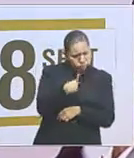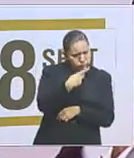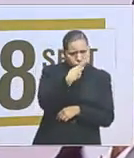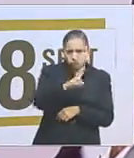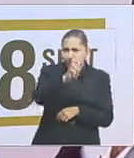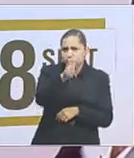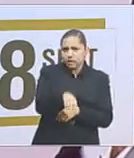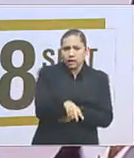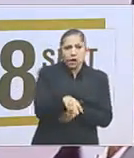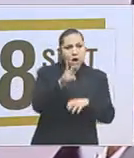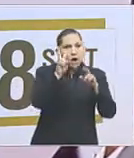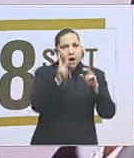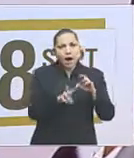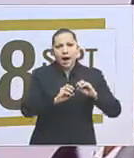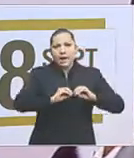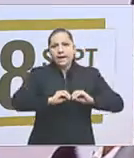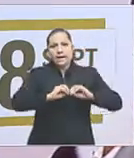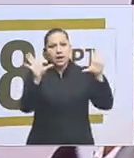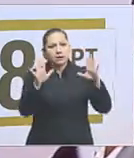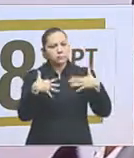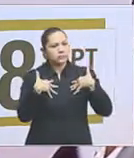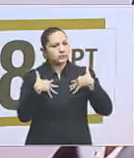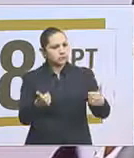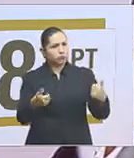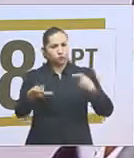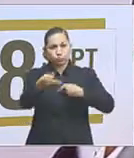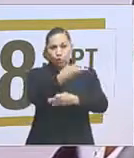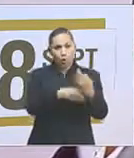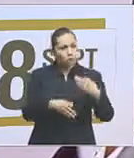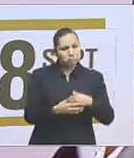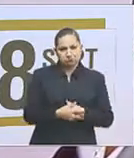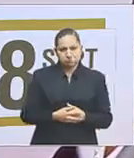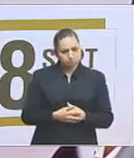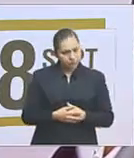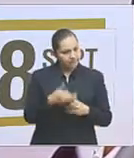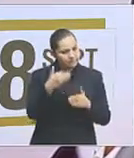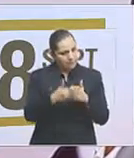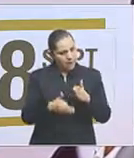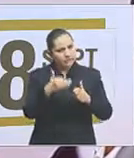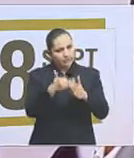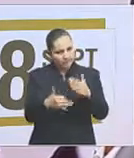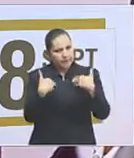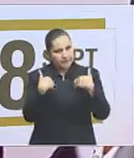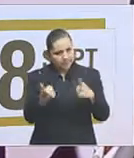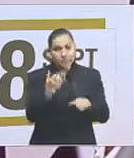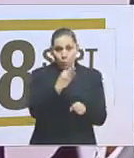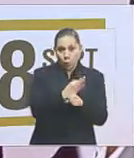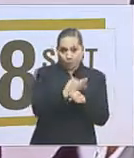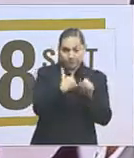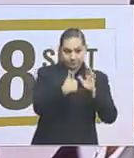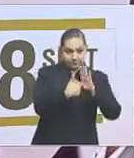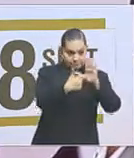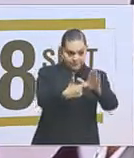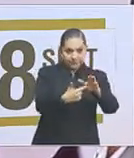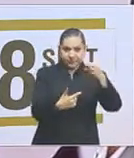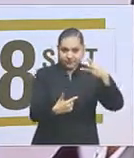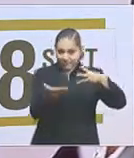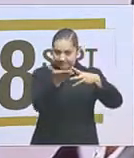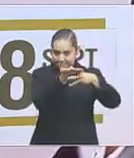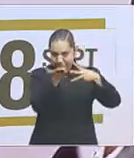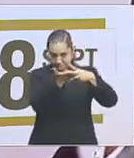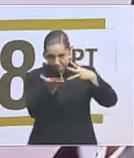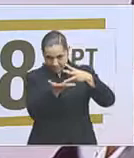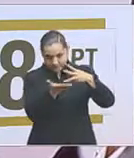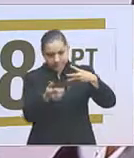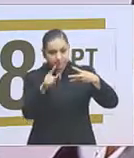entender esta presentación se divide básicamente en tres partes en la primera quisiera hablar sobre